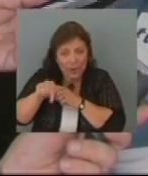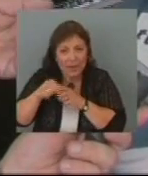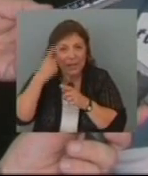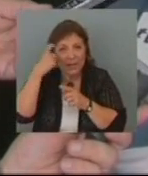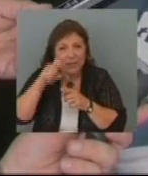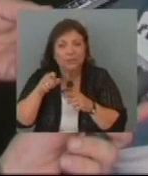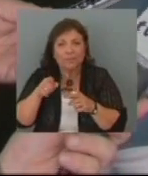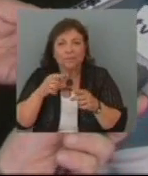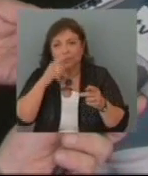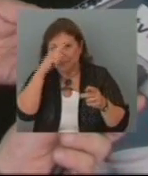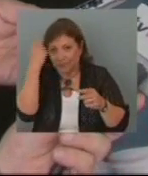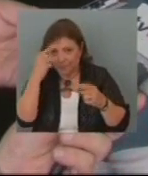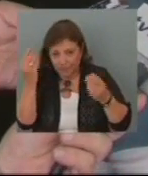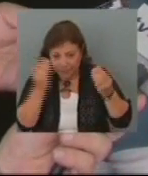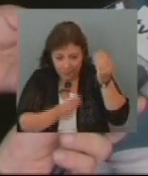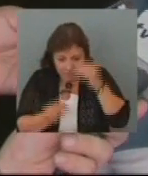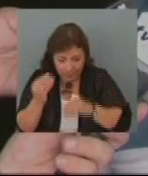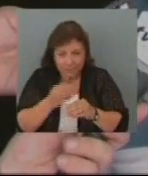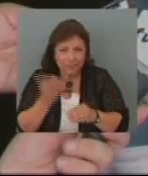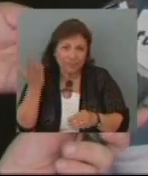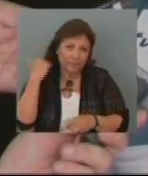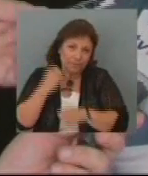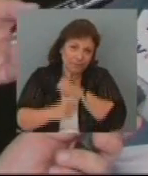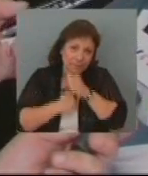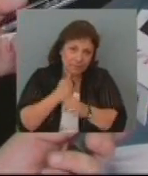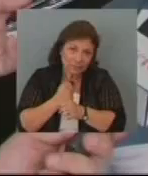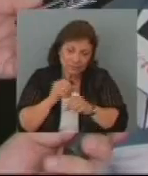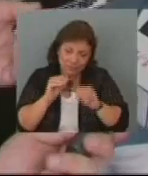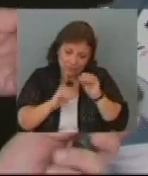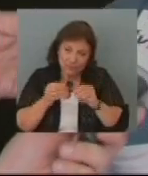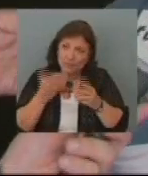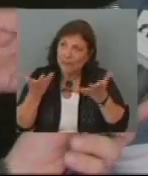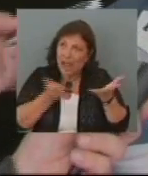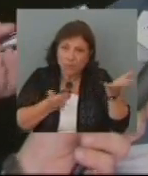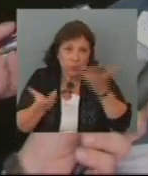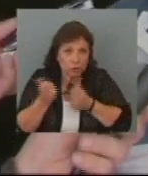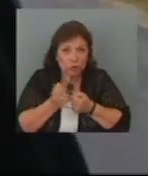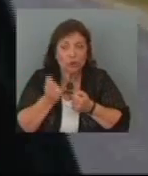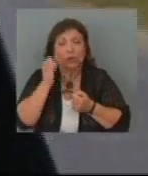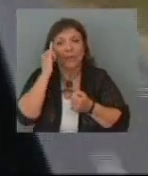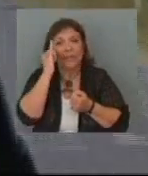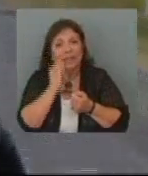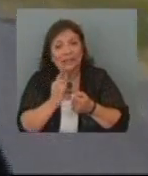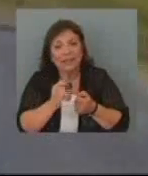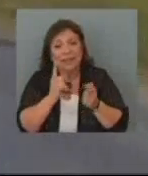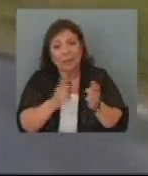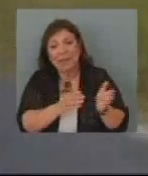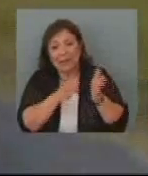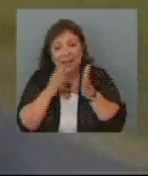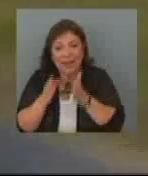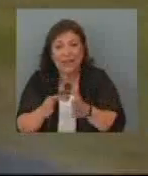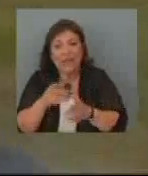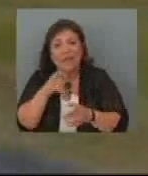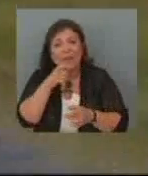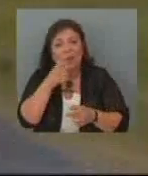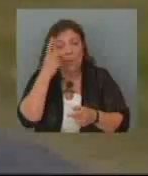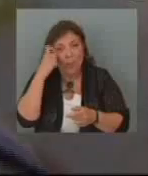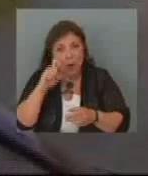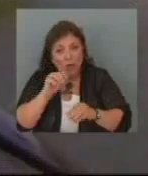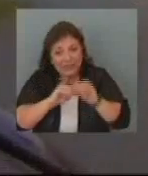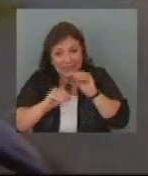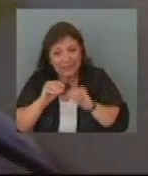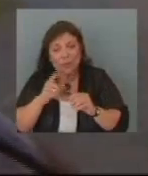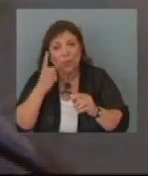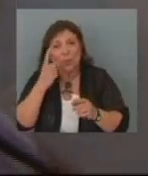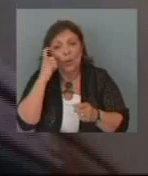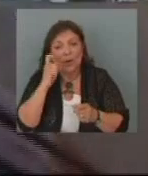aportes internacionales ya desde hace muchos años. Y en esta instancia particular también a través de un proyecto,